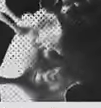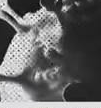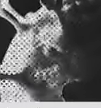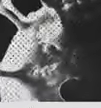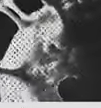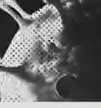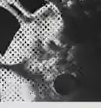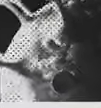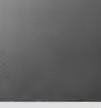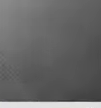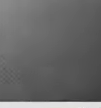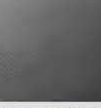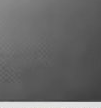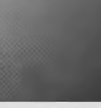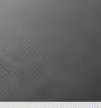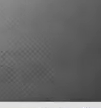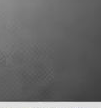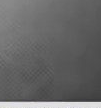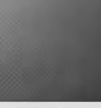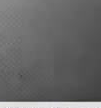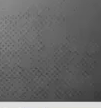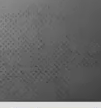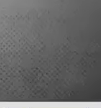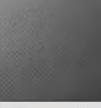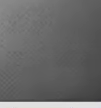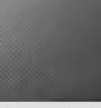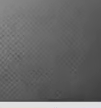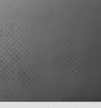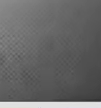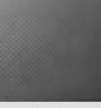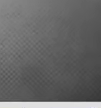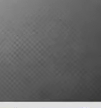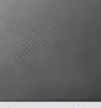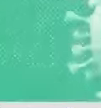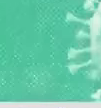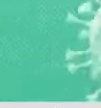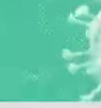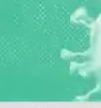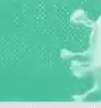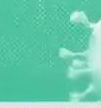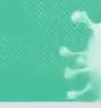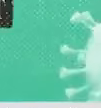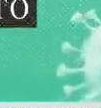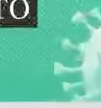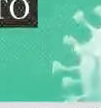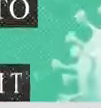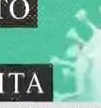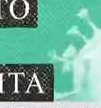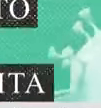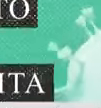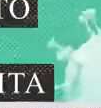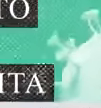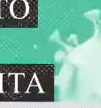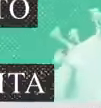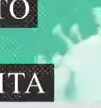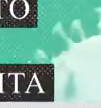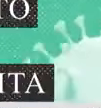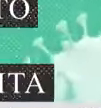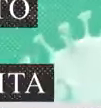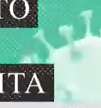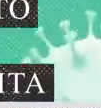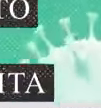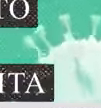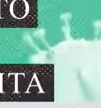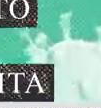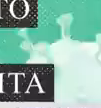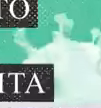y manejo de las afectaciones psicológicas generadas por la COVID-19. Mantiene su funcionamiento las